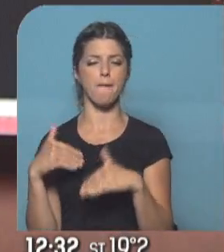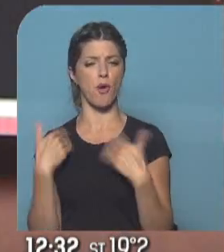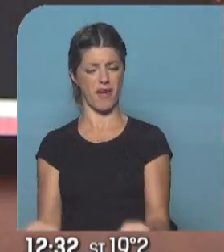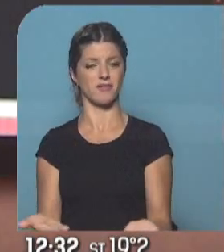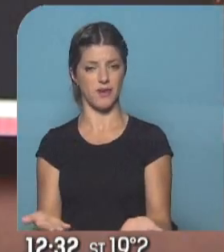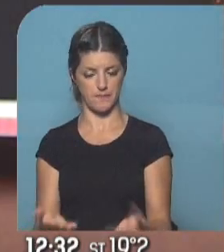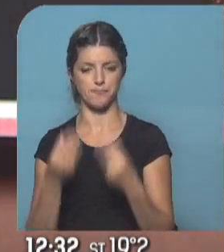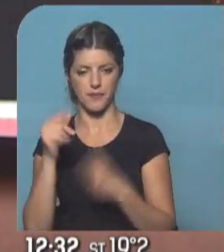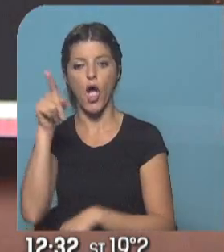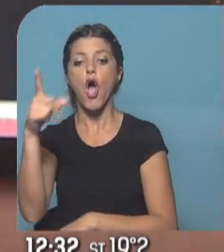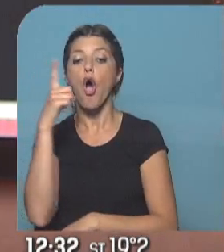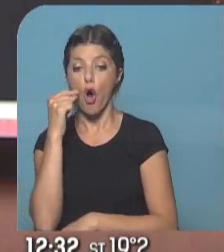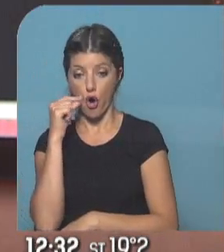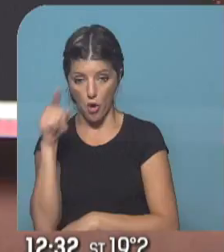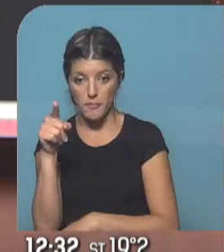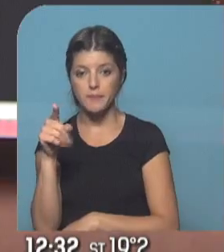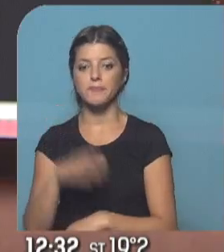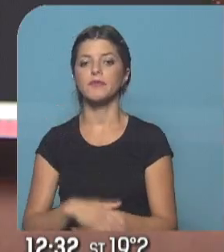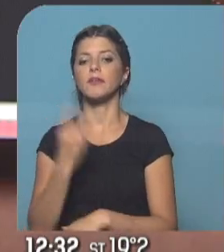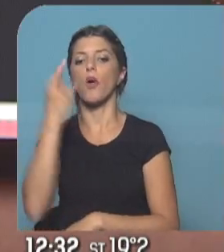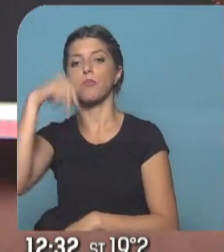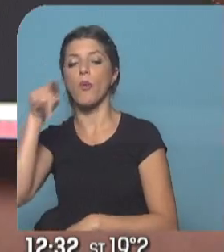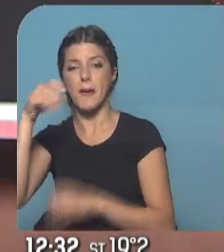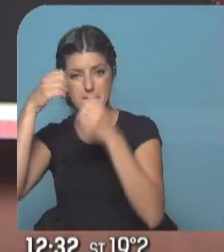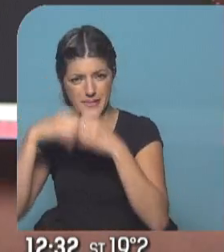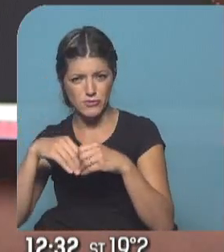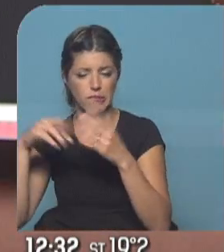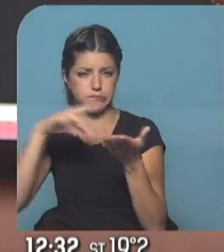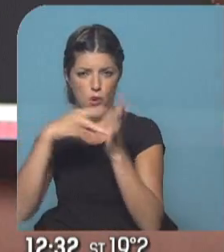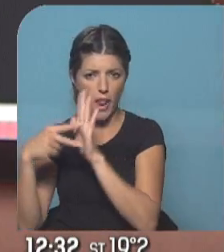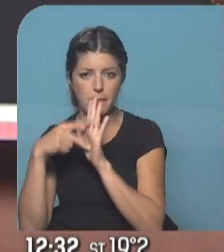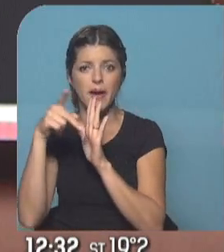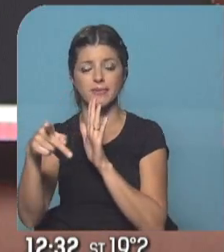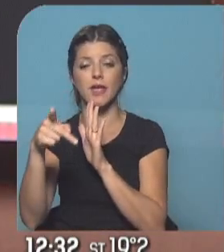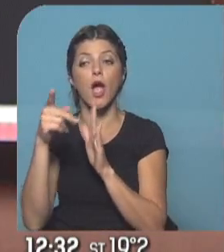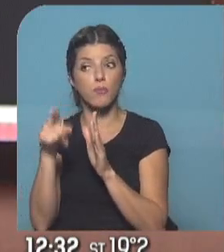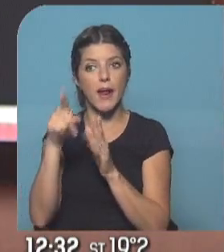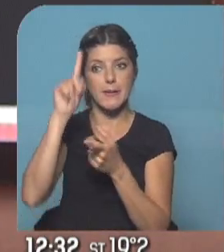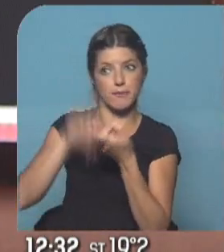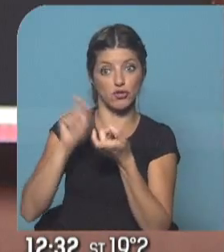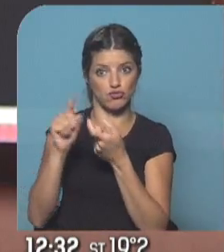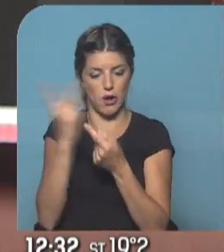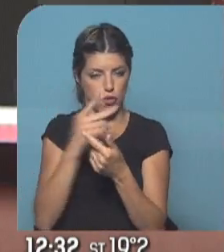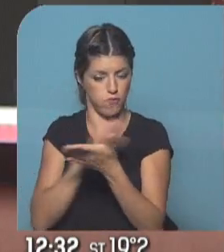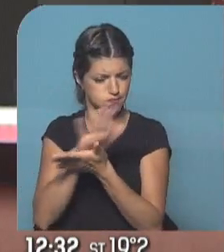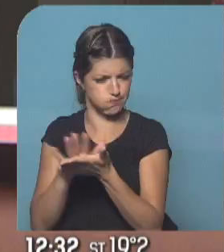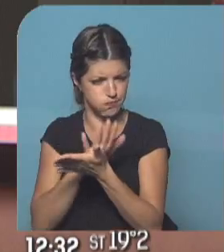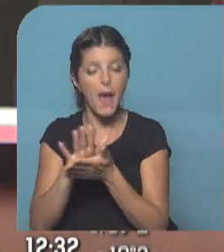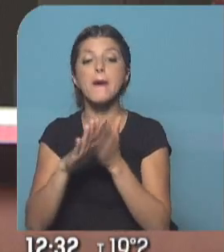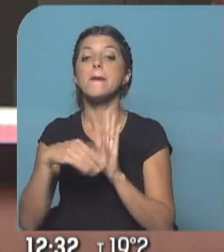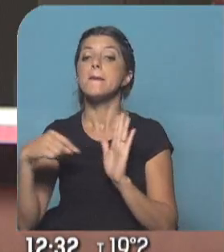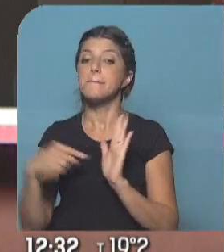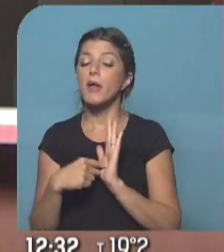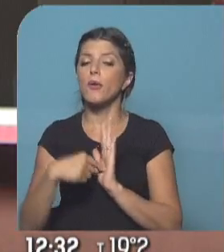Shinzo Abe empezó el año con grandes dificultades por un escándalo de corrupción que involucraba a él y su esposa, pero el posterior conflicto,